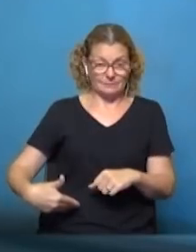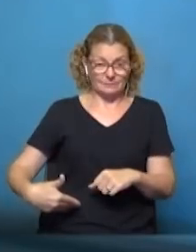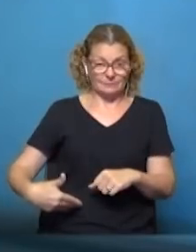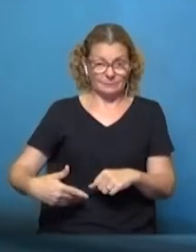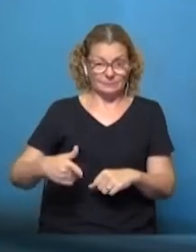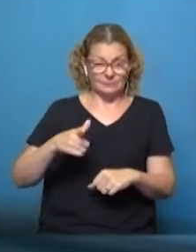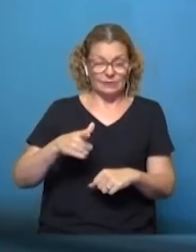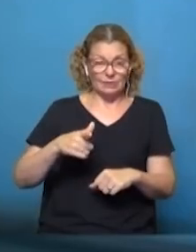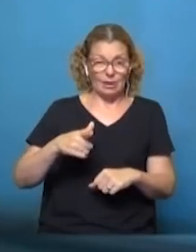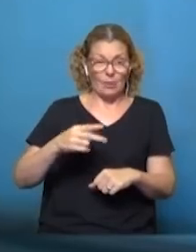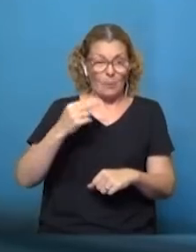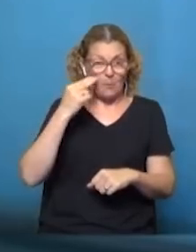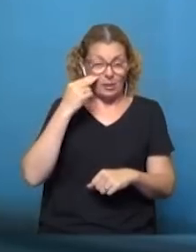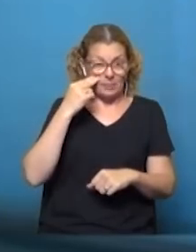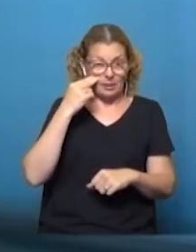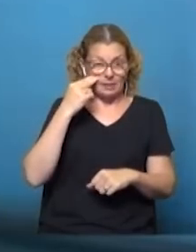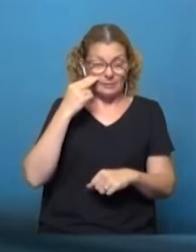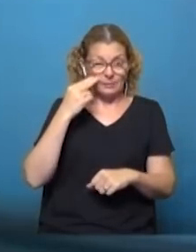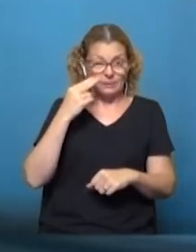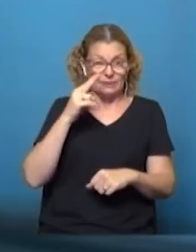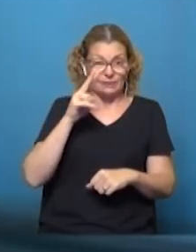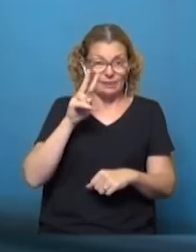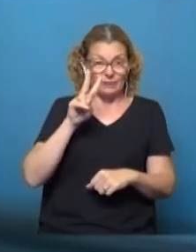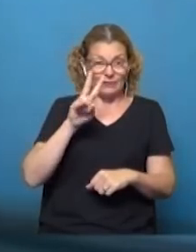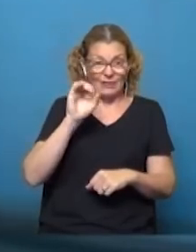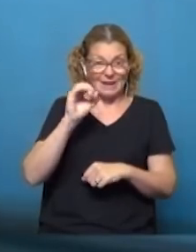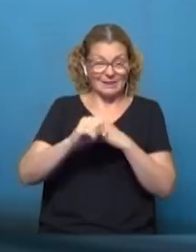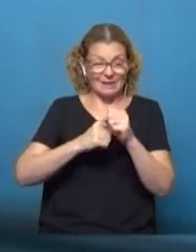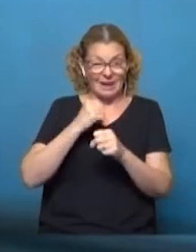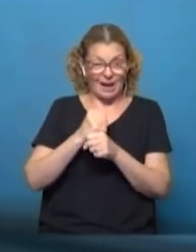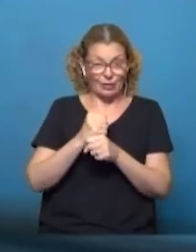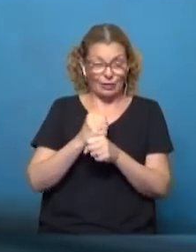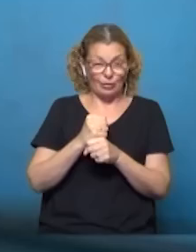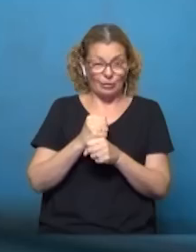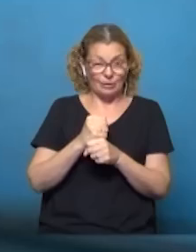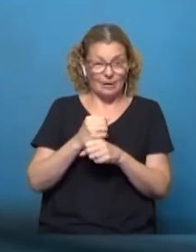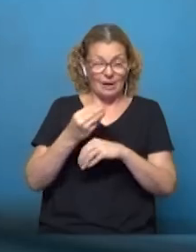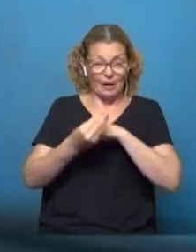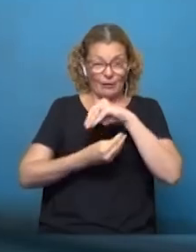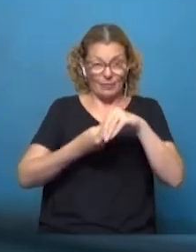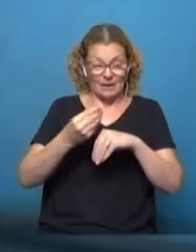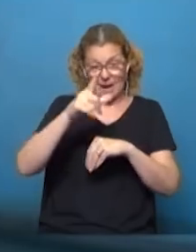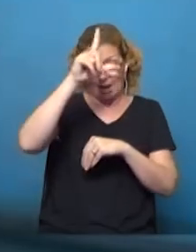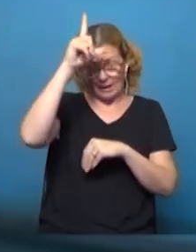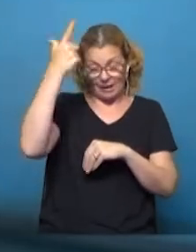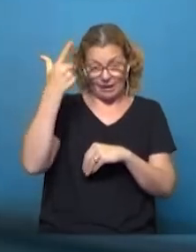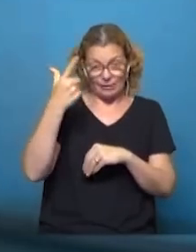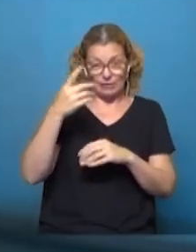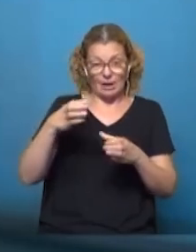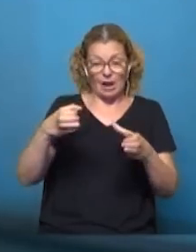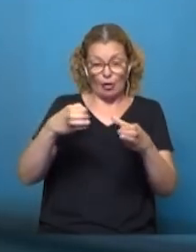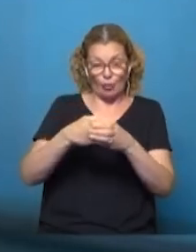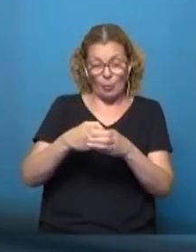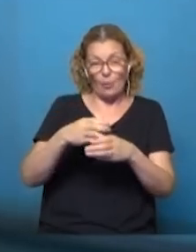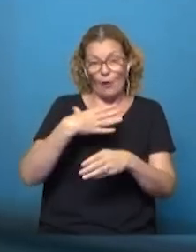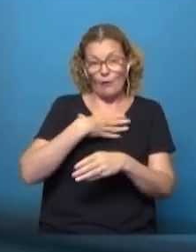sea un delincuente que dure durante 20 años sirvió a la familia a la calle Al Partido Nacional